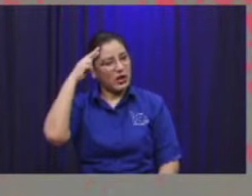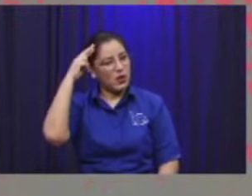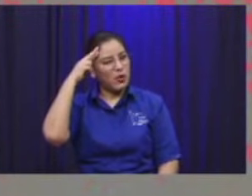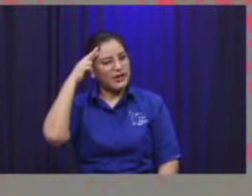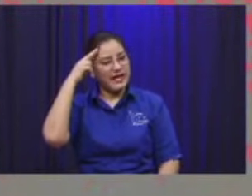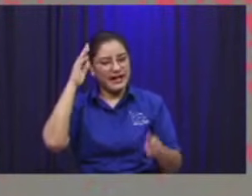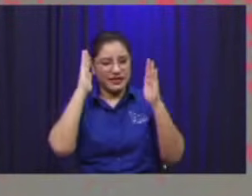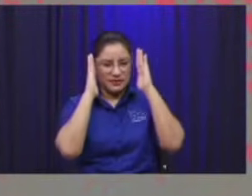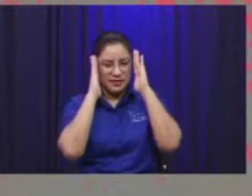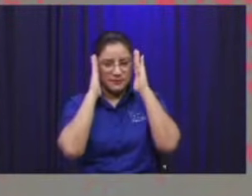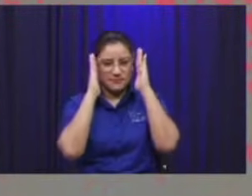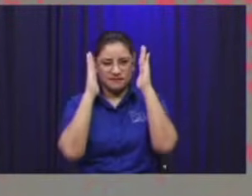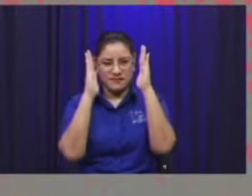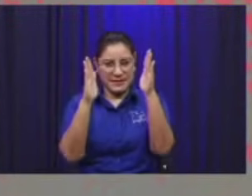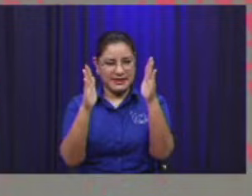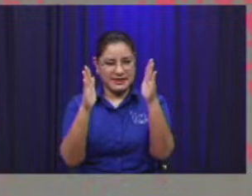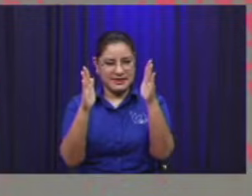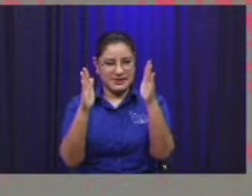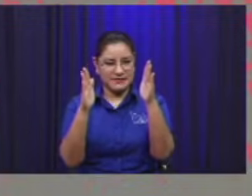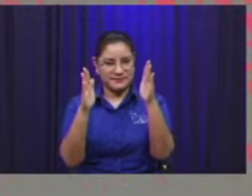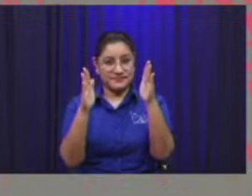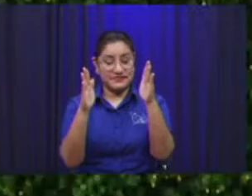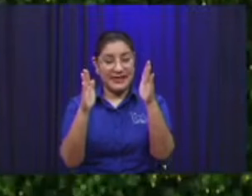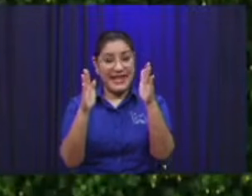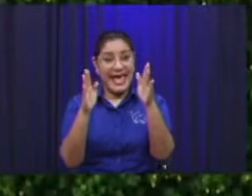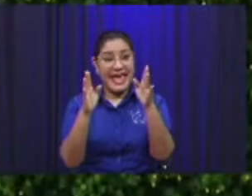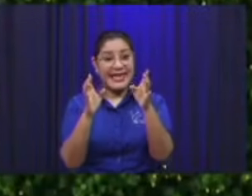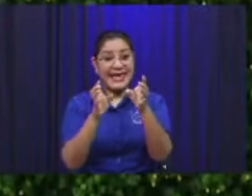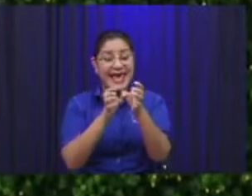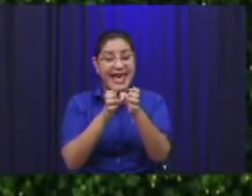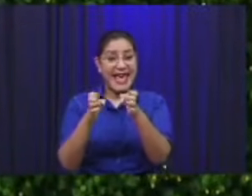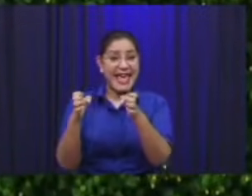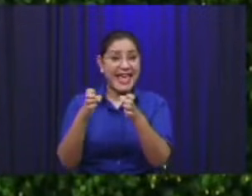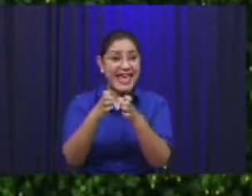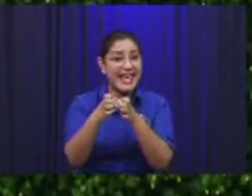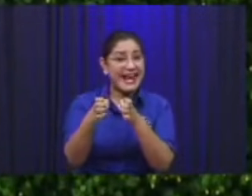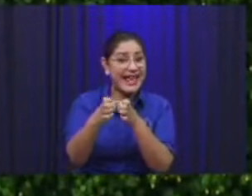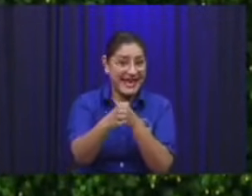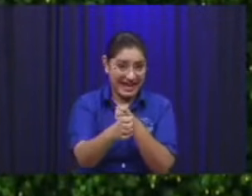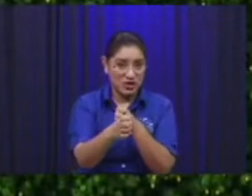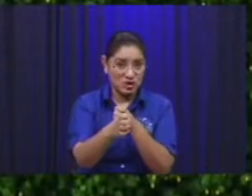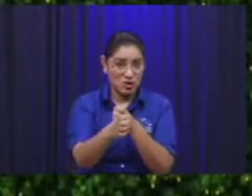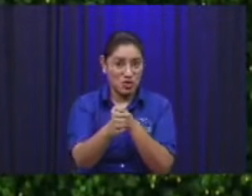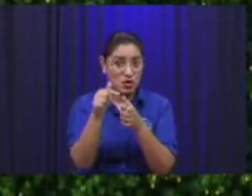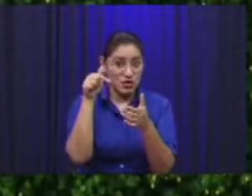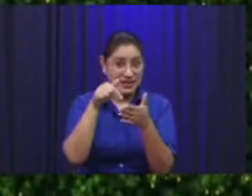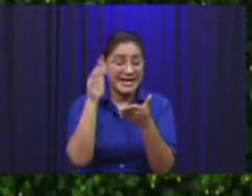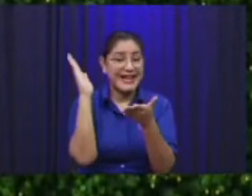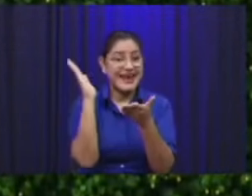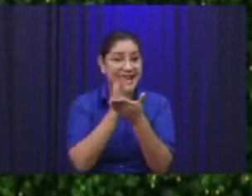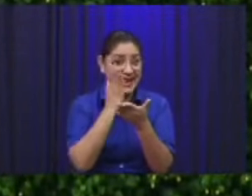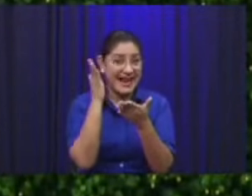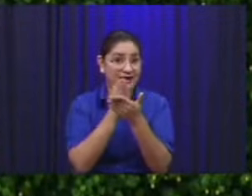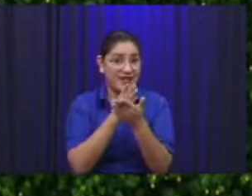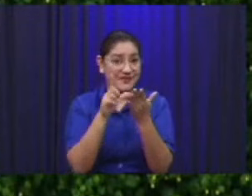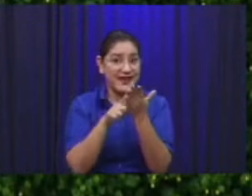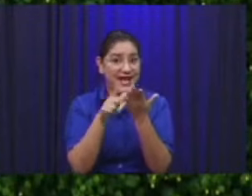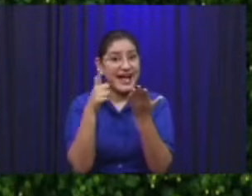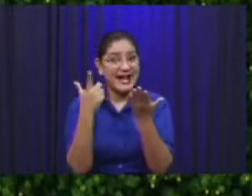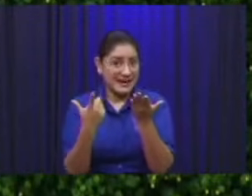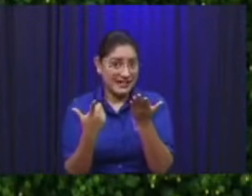subrayar esto el y el éxodo que está descrito en el libro que lleva su nombre y que